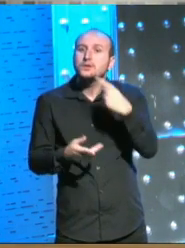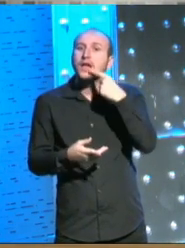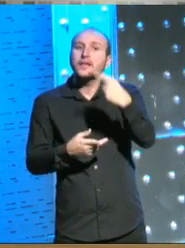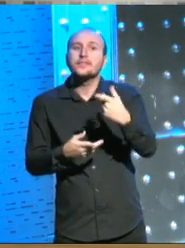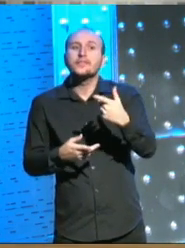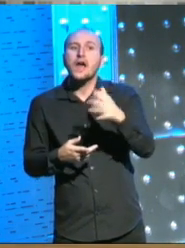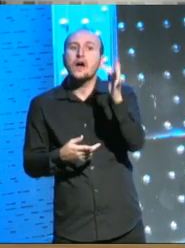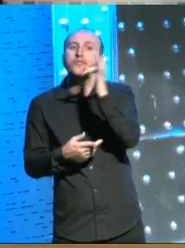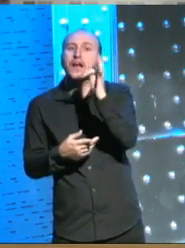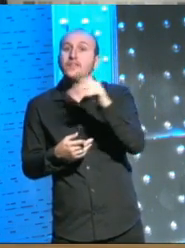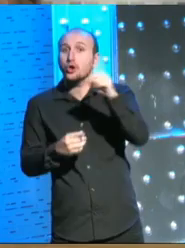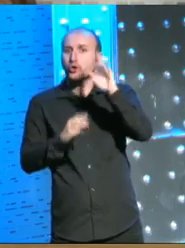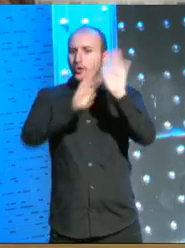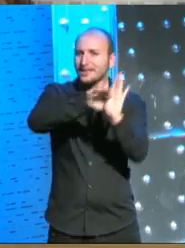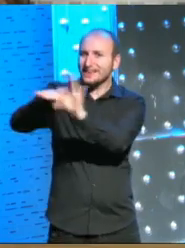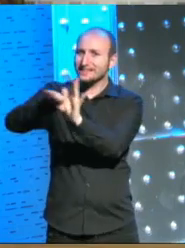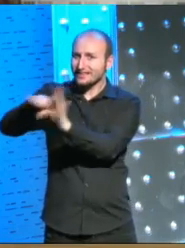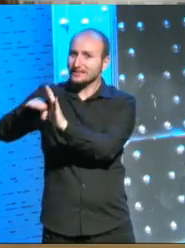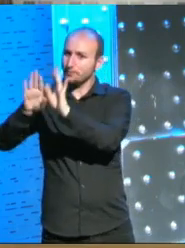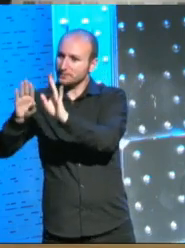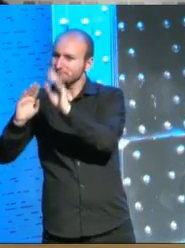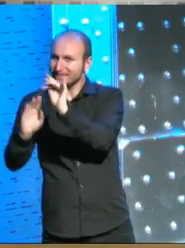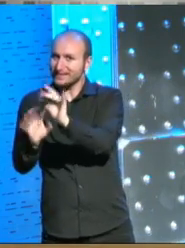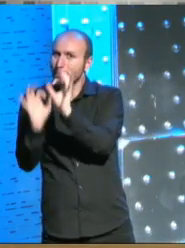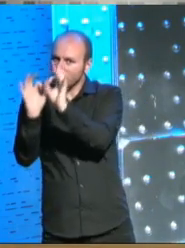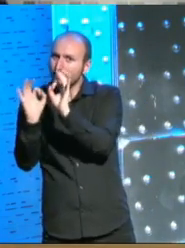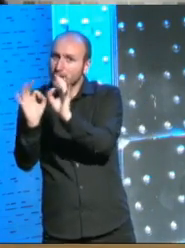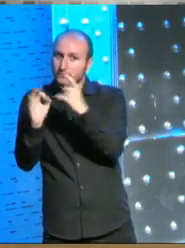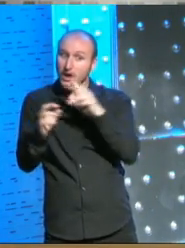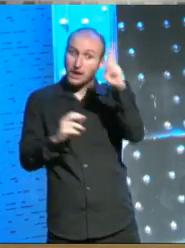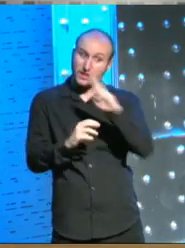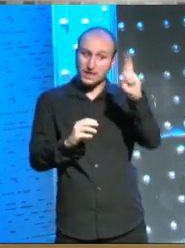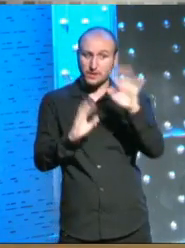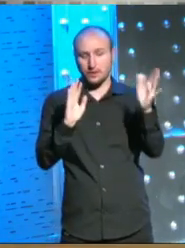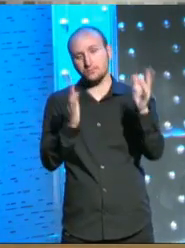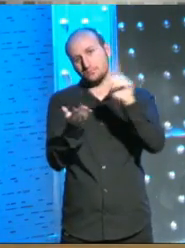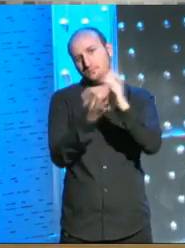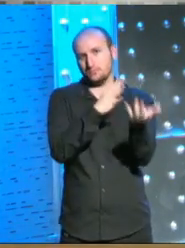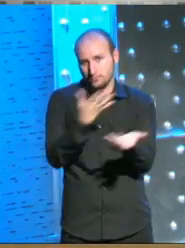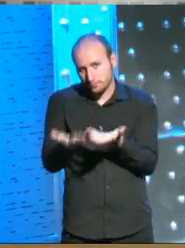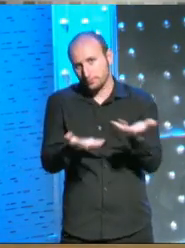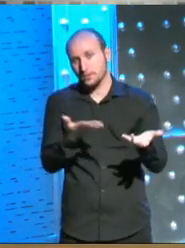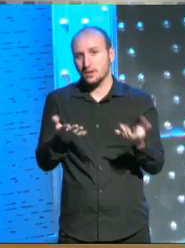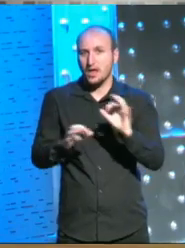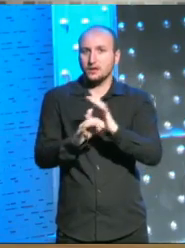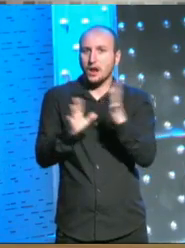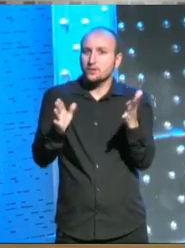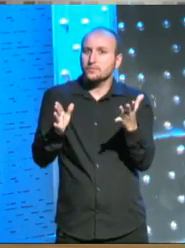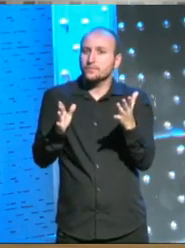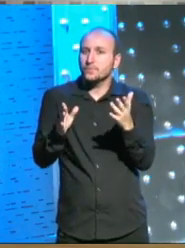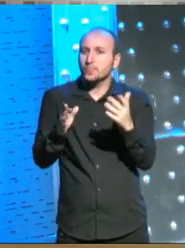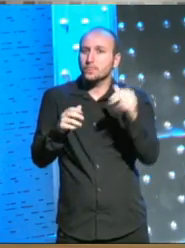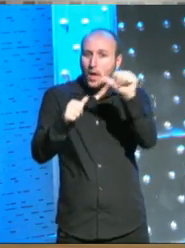Flaherty, no, más a la derecha, no, así, bueno, vamos a repetirlo, no, ponte más. Claro, es decir que a partir de la